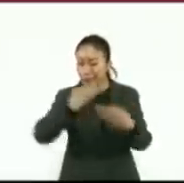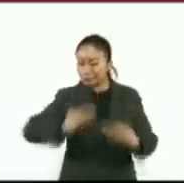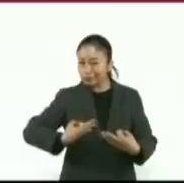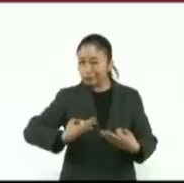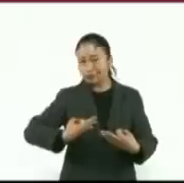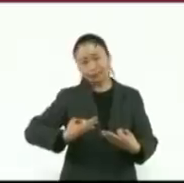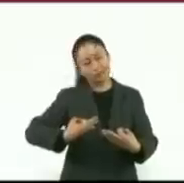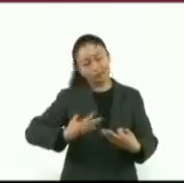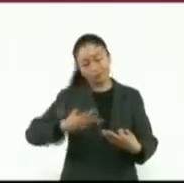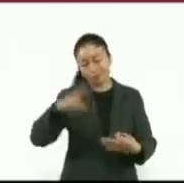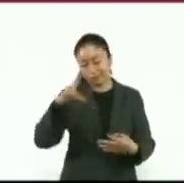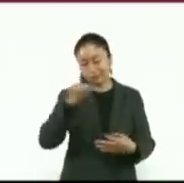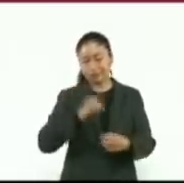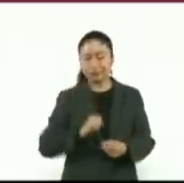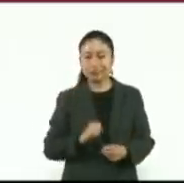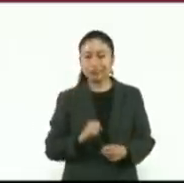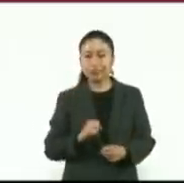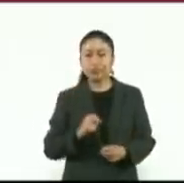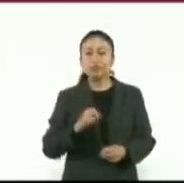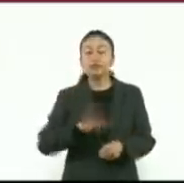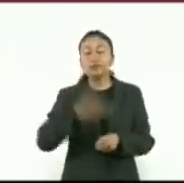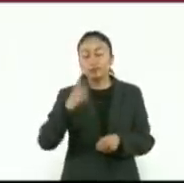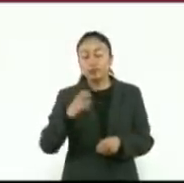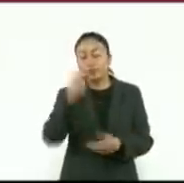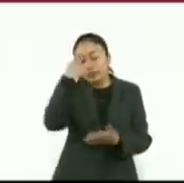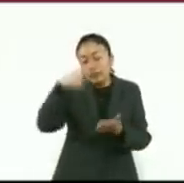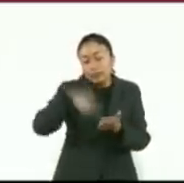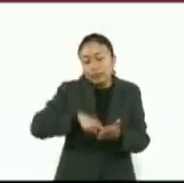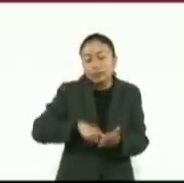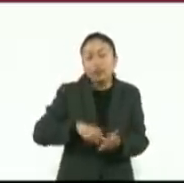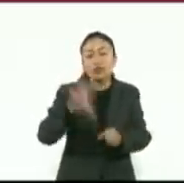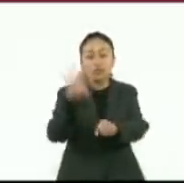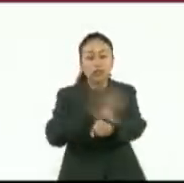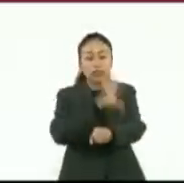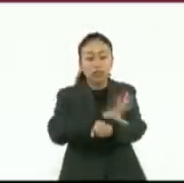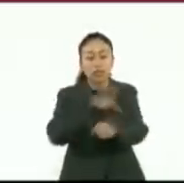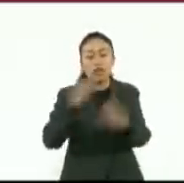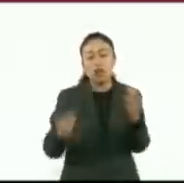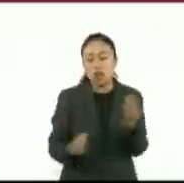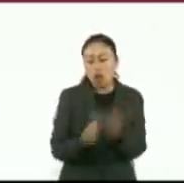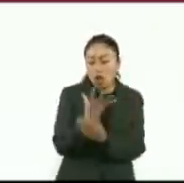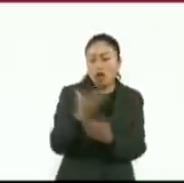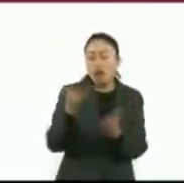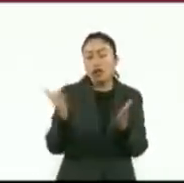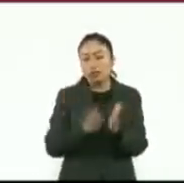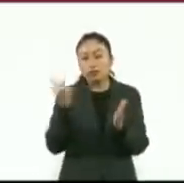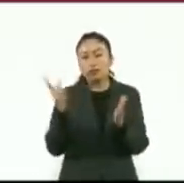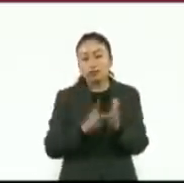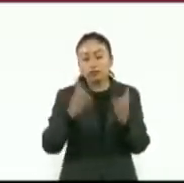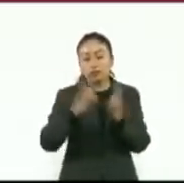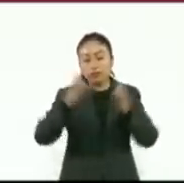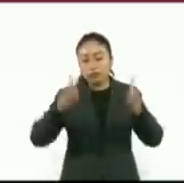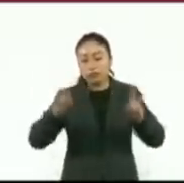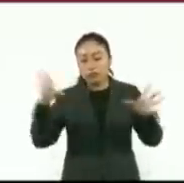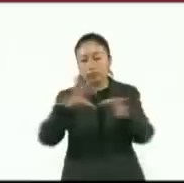que esta es una demostración de que creemos en las energías renovables y de que lo estamos desarrollando en conjunto